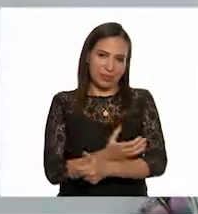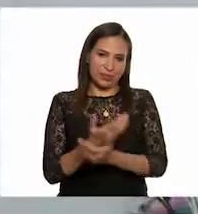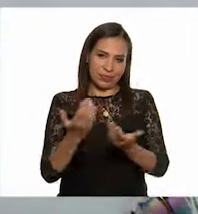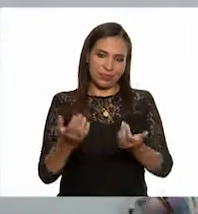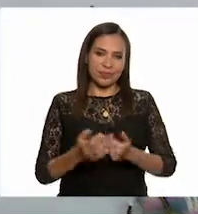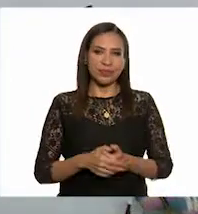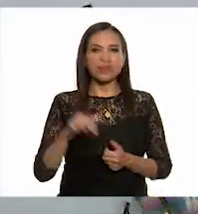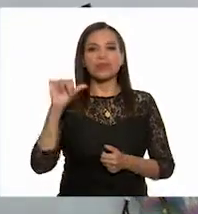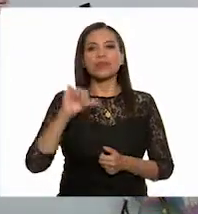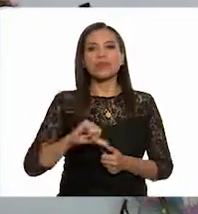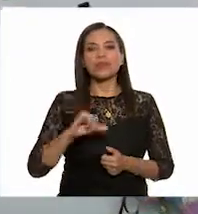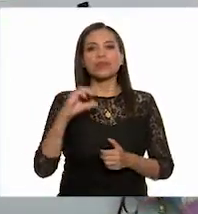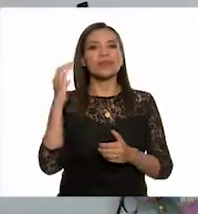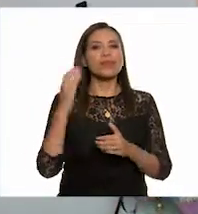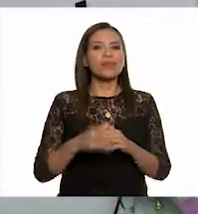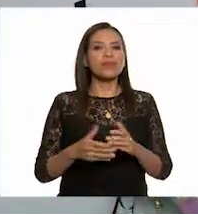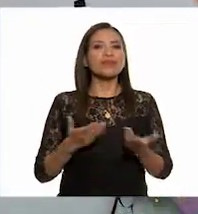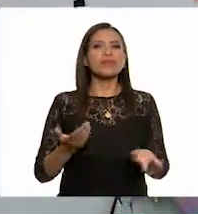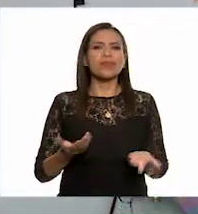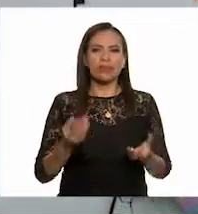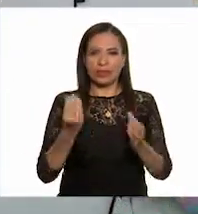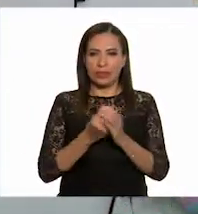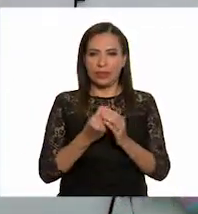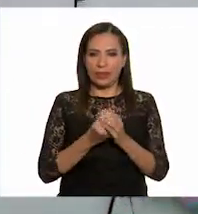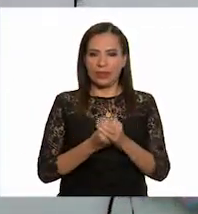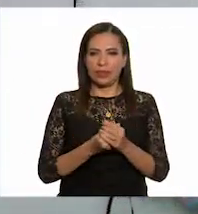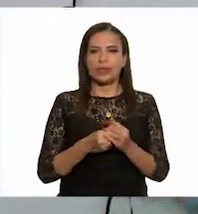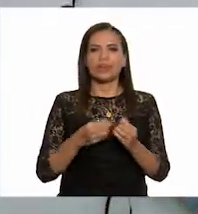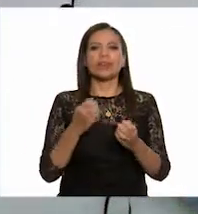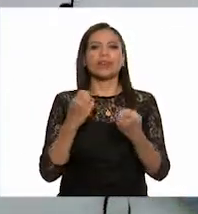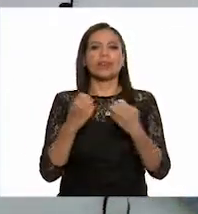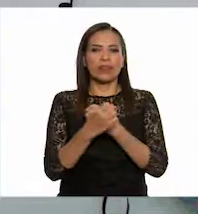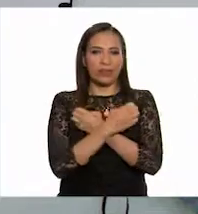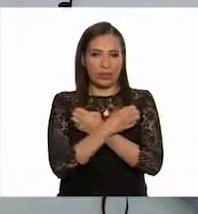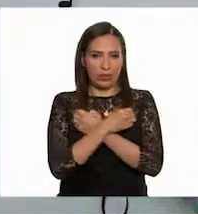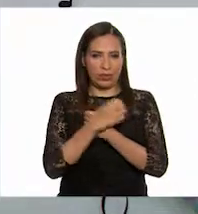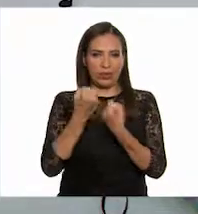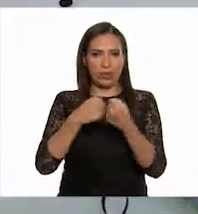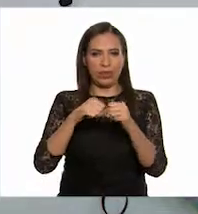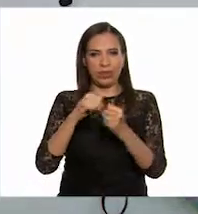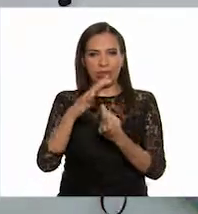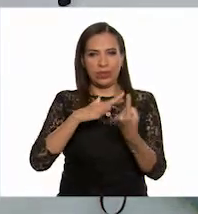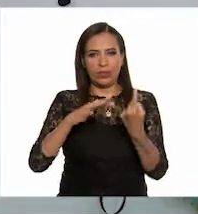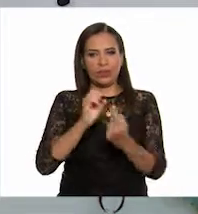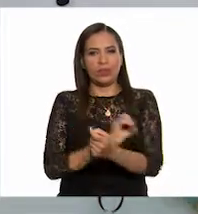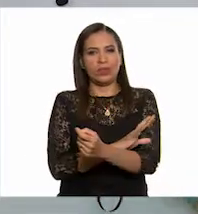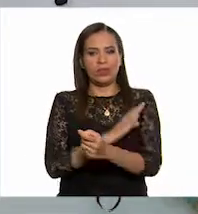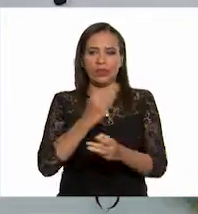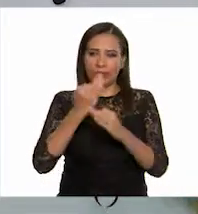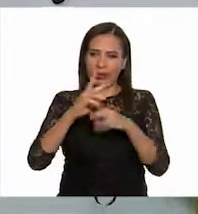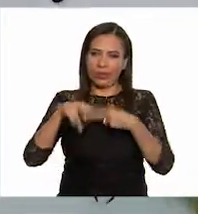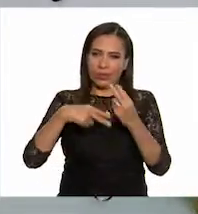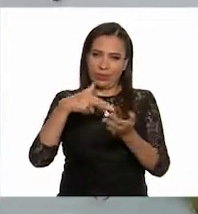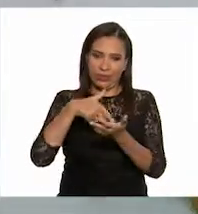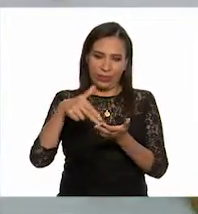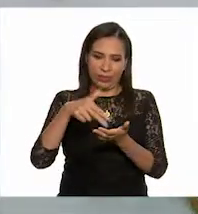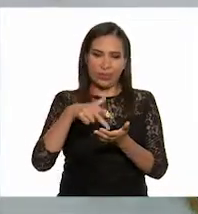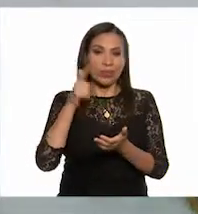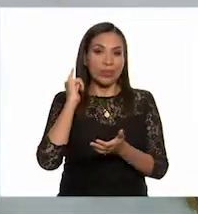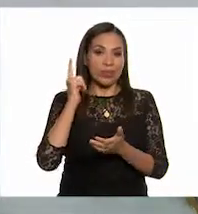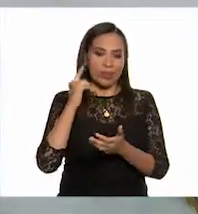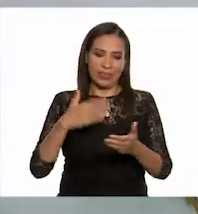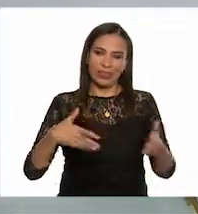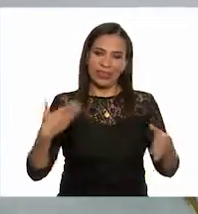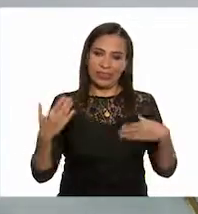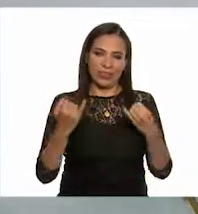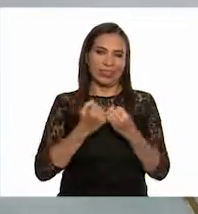acompañaron. Por hoy hemos terminado con la clase de educación socioemocional. El tema fue ¡vamos a caminar! Esperamos que lo